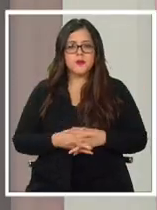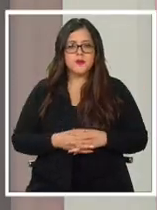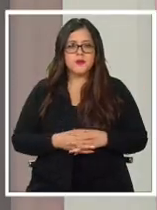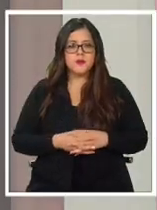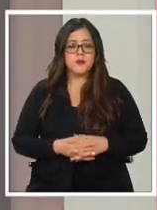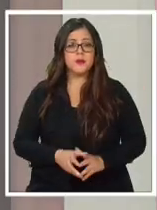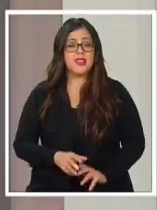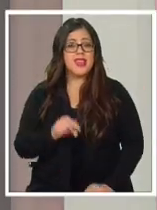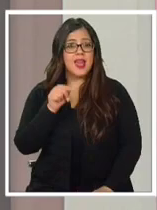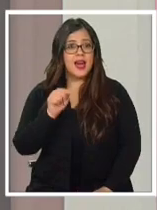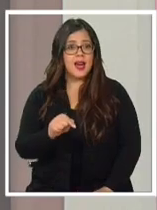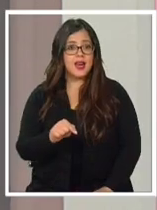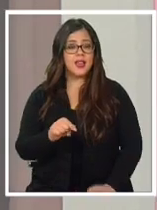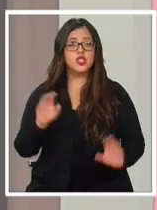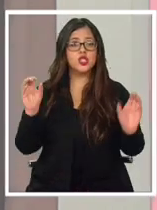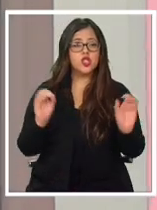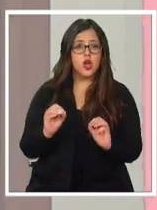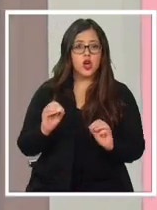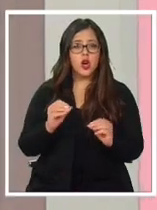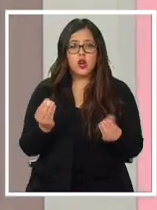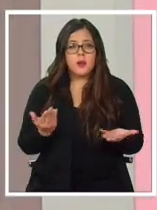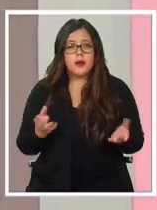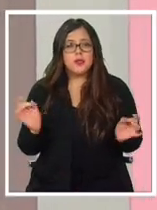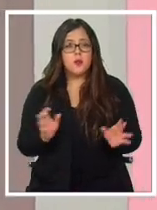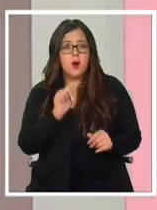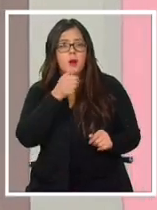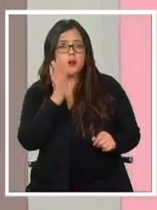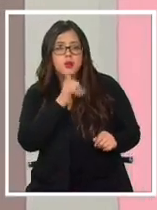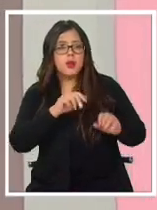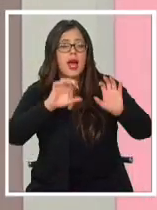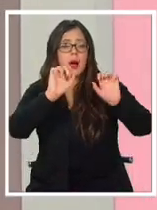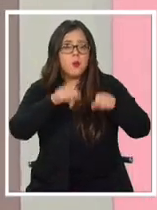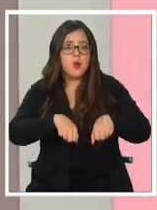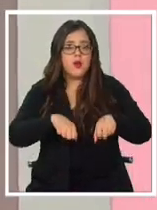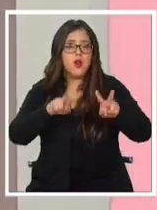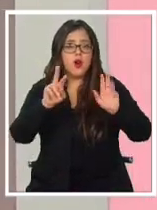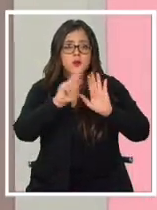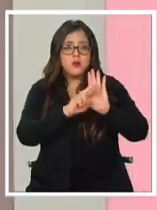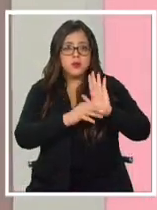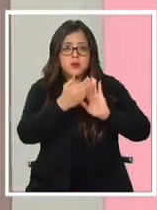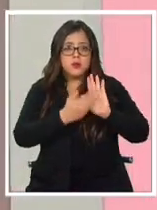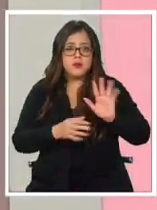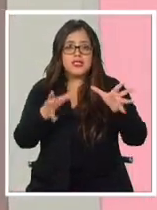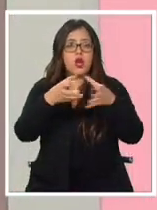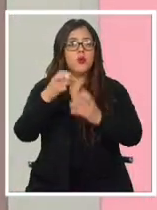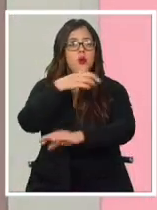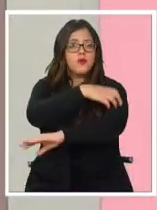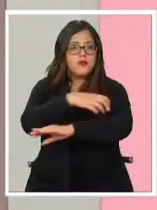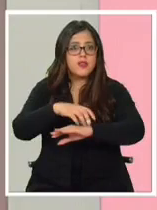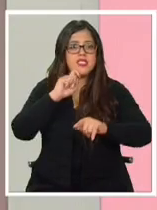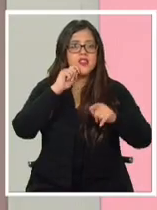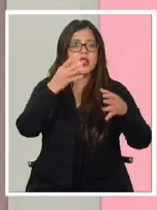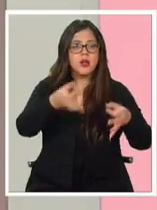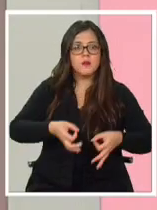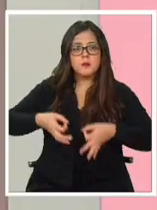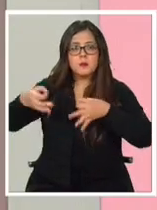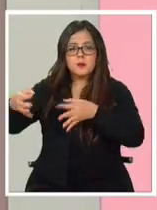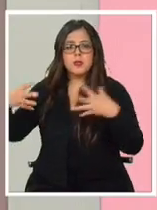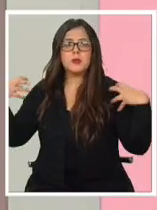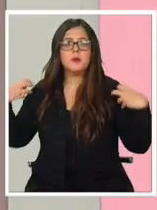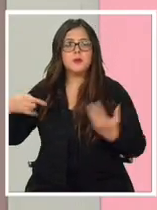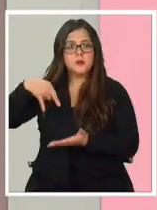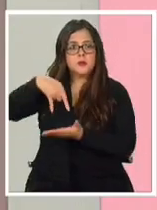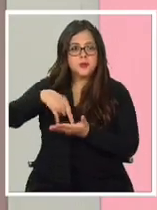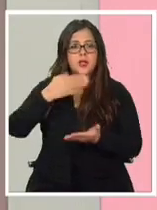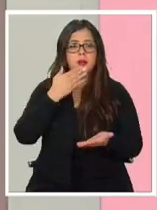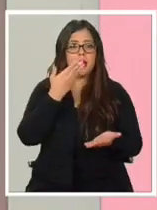Bien, ahí las posturas. ¿Qué pasa si mañana no se aprueban, por ejemplo, las atribuciones de esta Cámara de las Regiones? Va a quedar para el Congreso Nacional y la